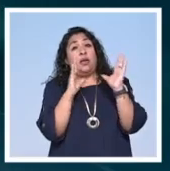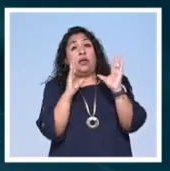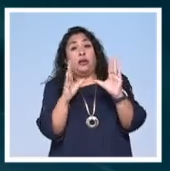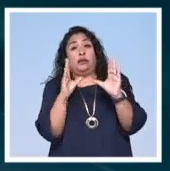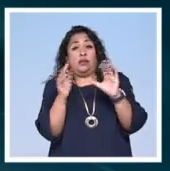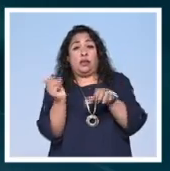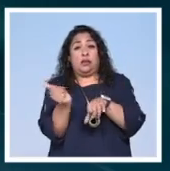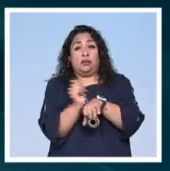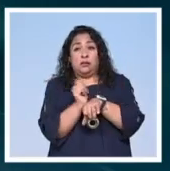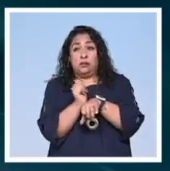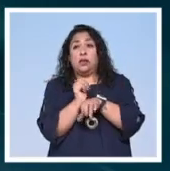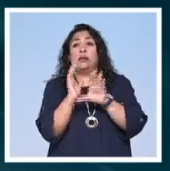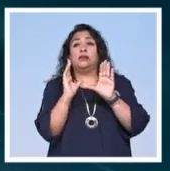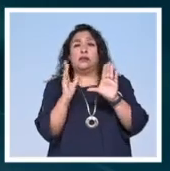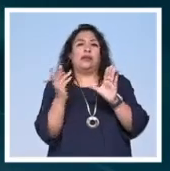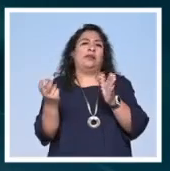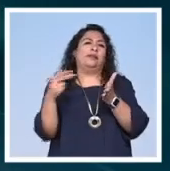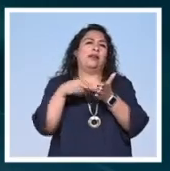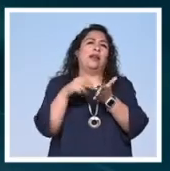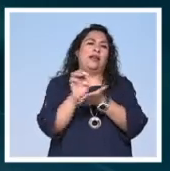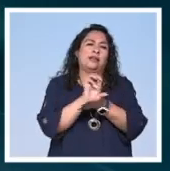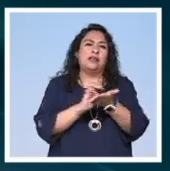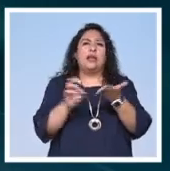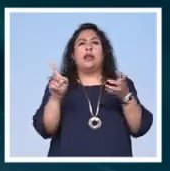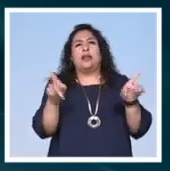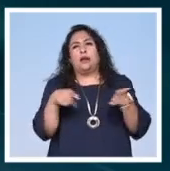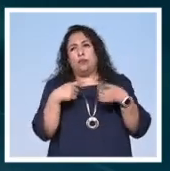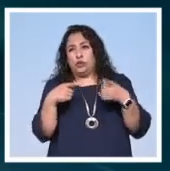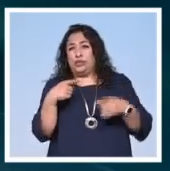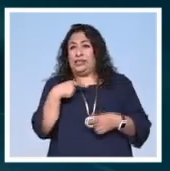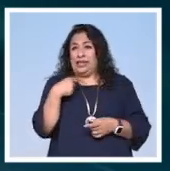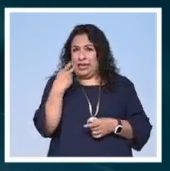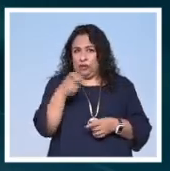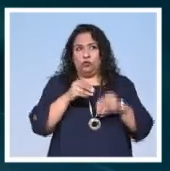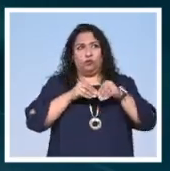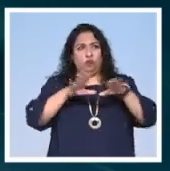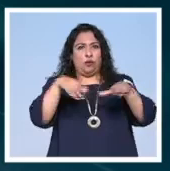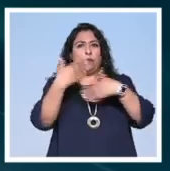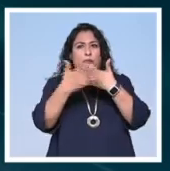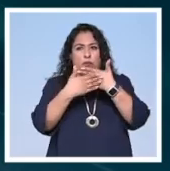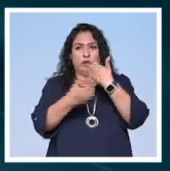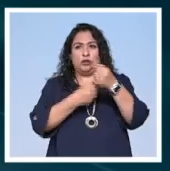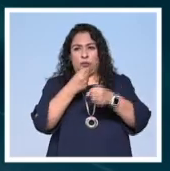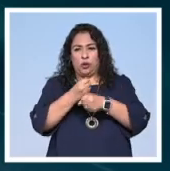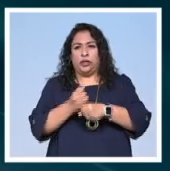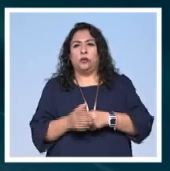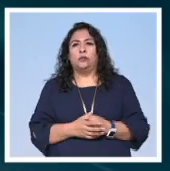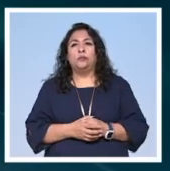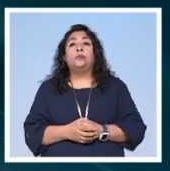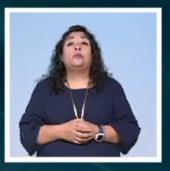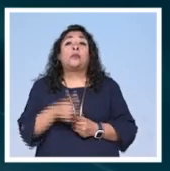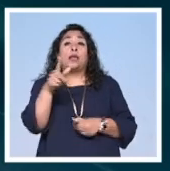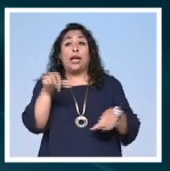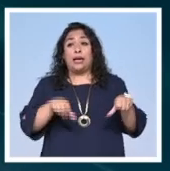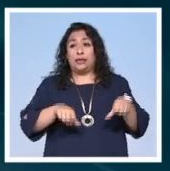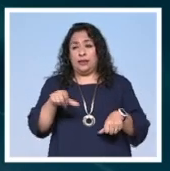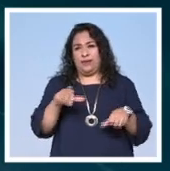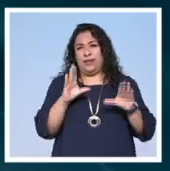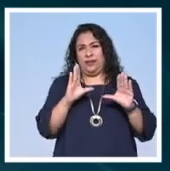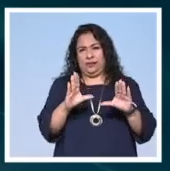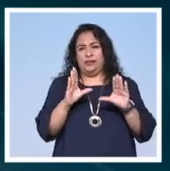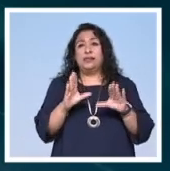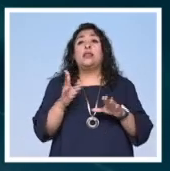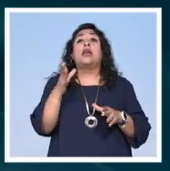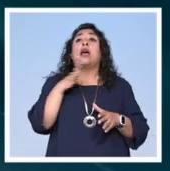actoral y formación escénica formación musical es eso que vamos a lanzar el próximo año sus actividades de formación